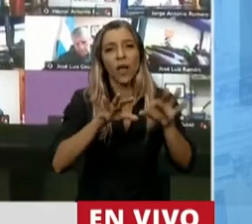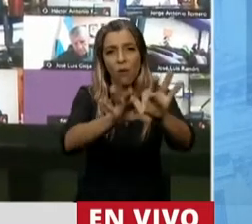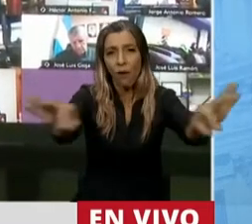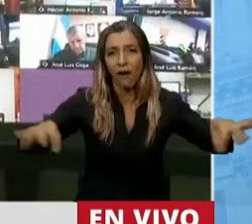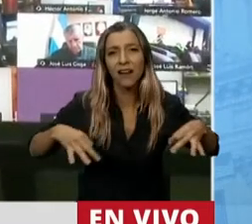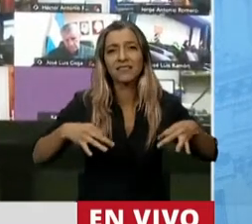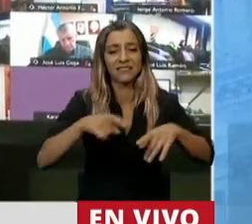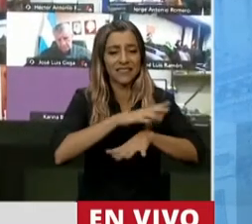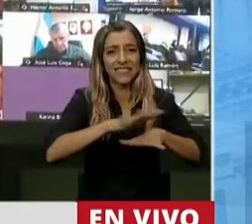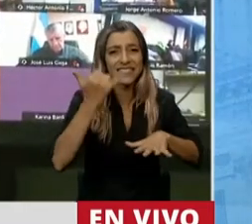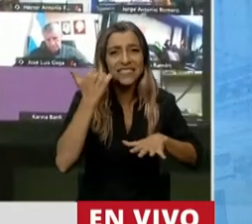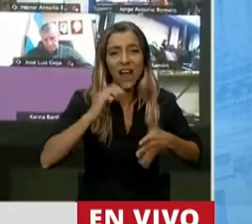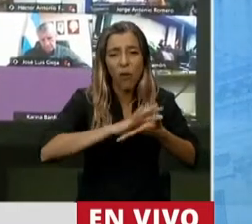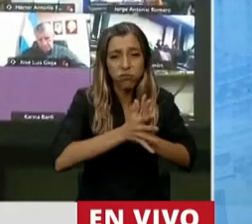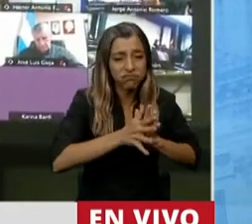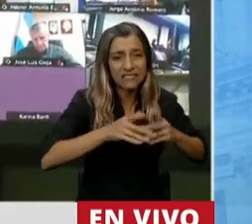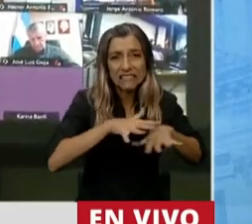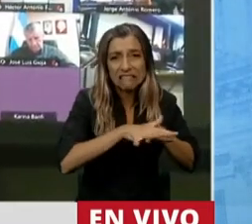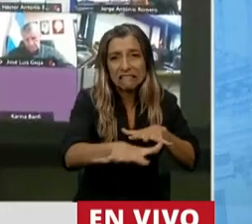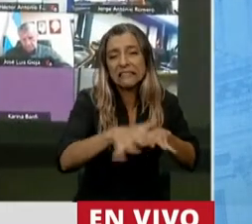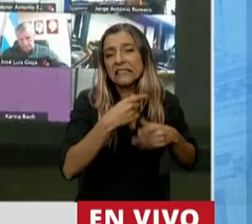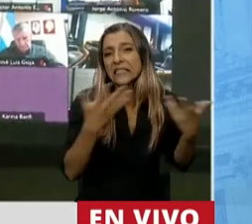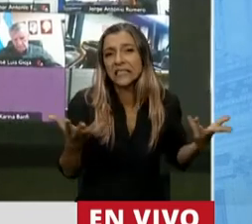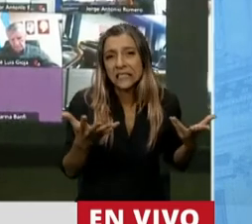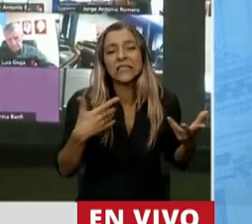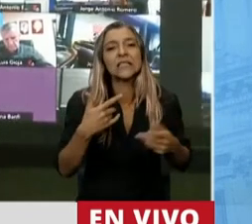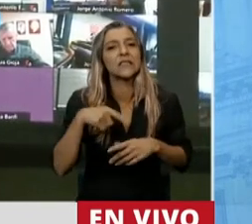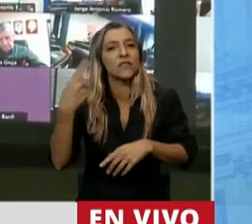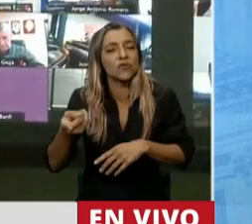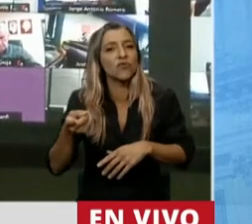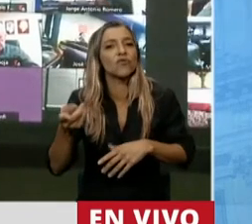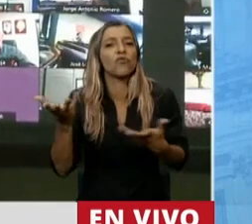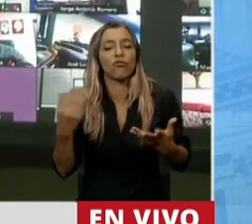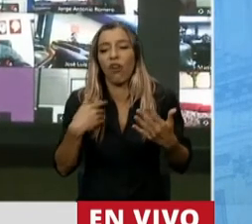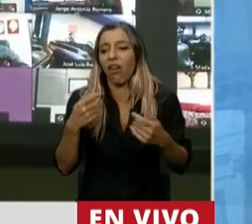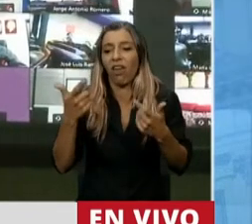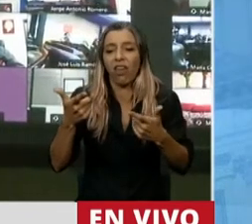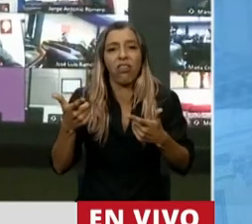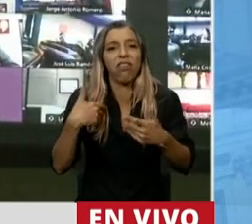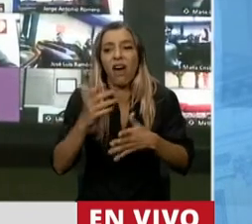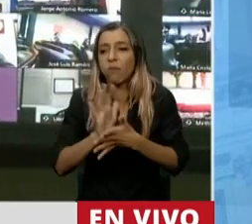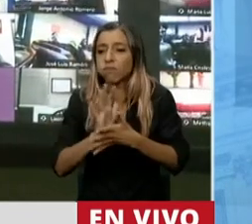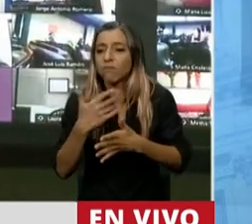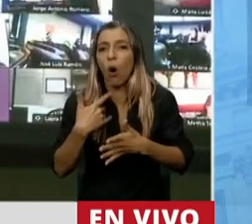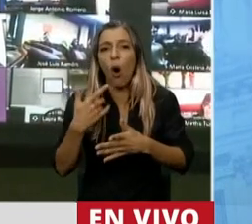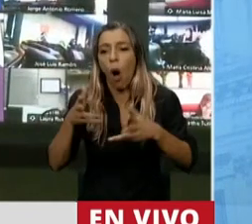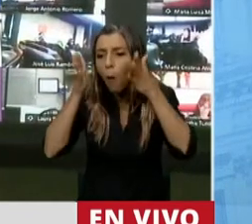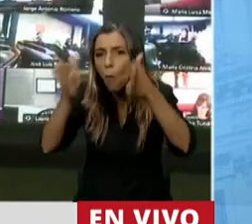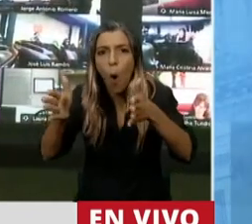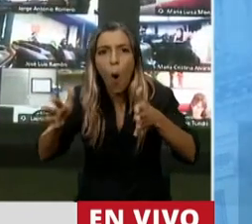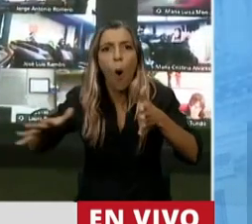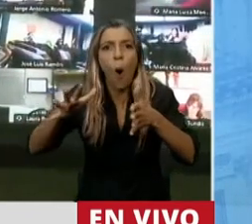los ecosistemas perdidos, de las prácticas que producen sufrimientos desiguales, más